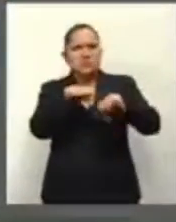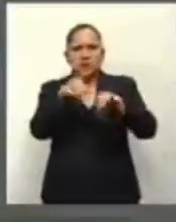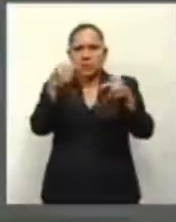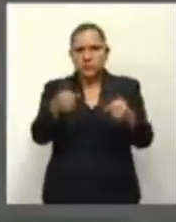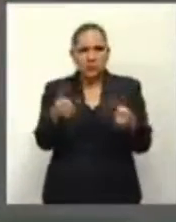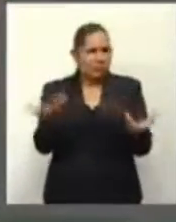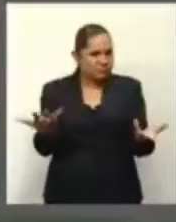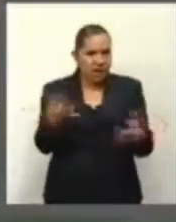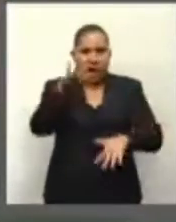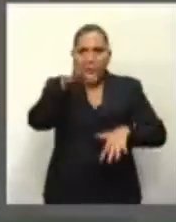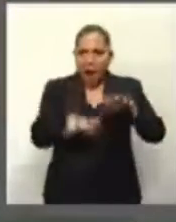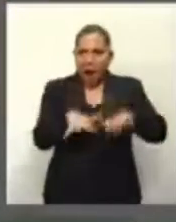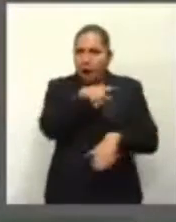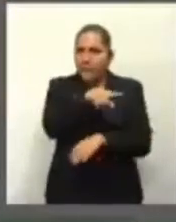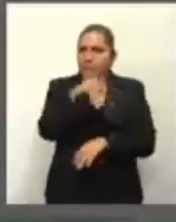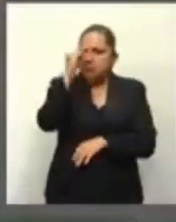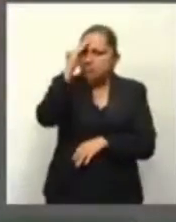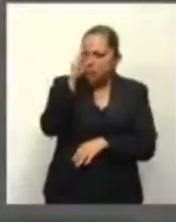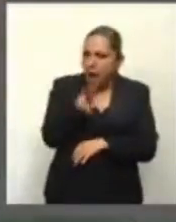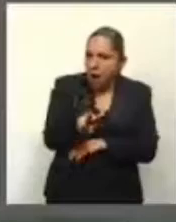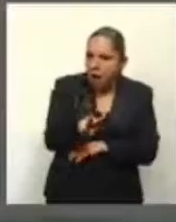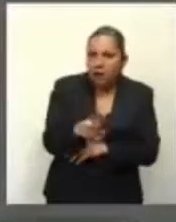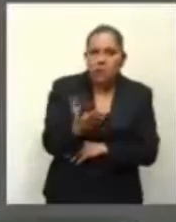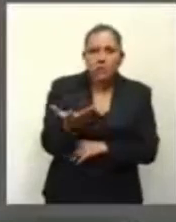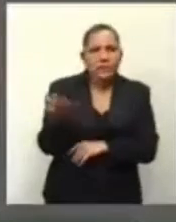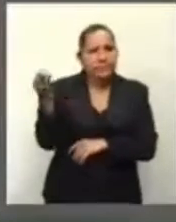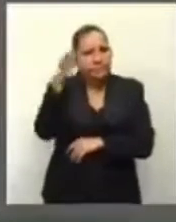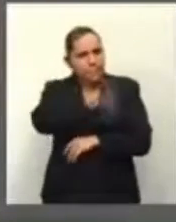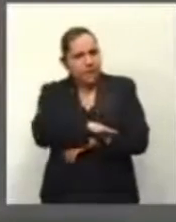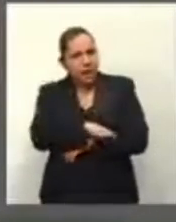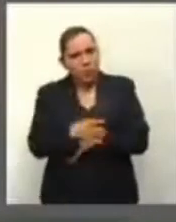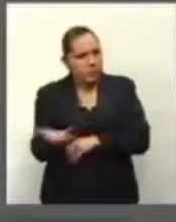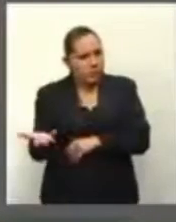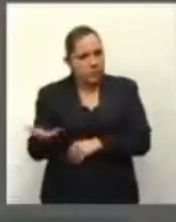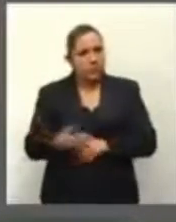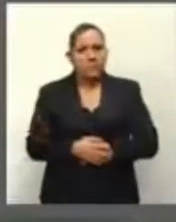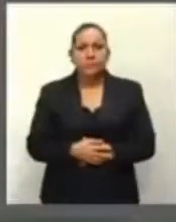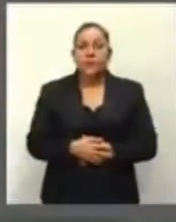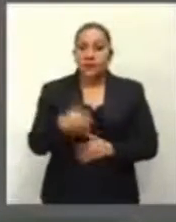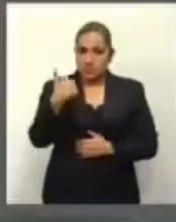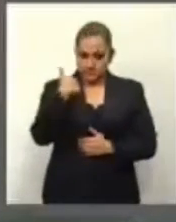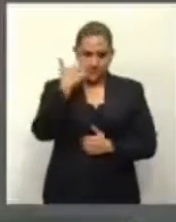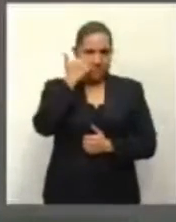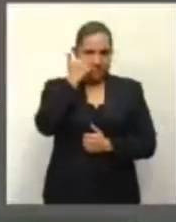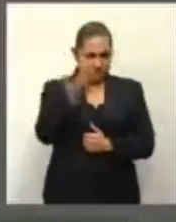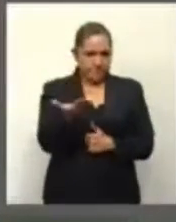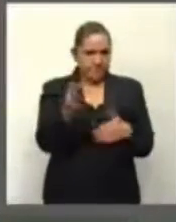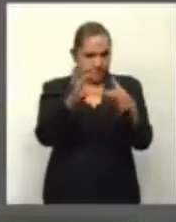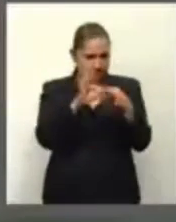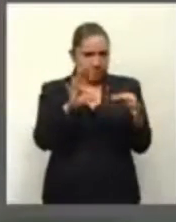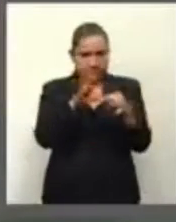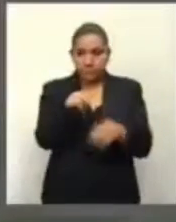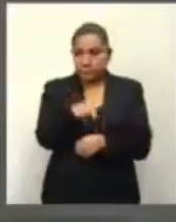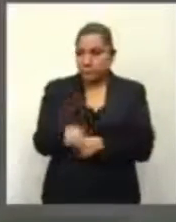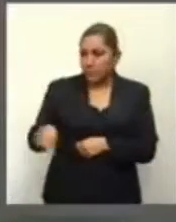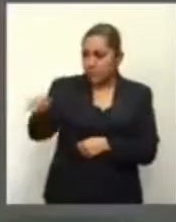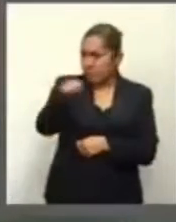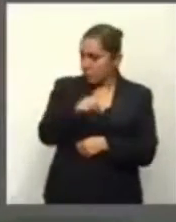de fraude. Quiero señalar que las familias de estos